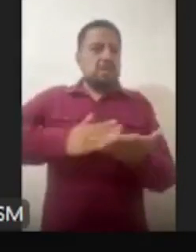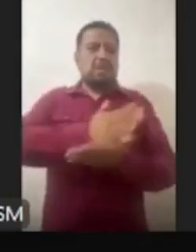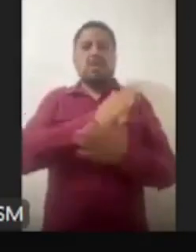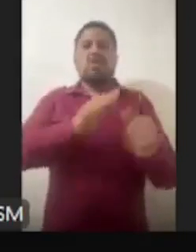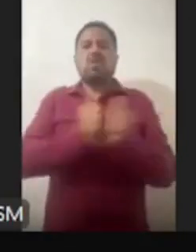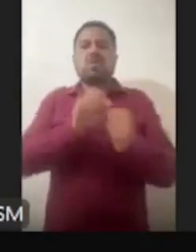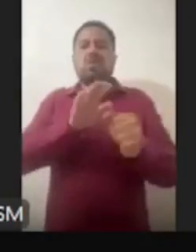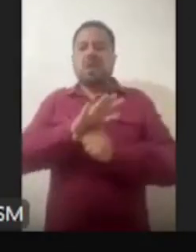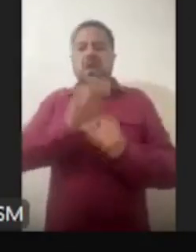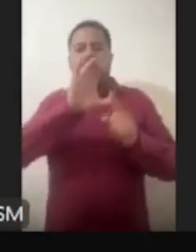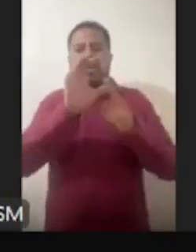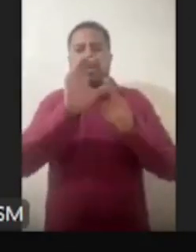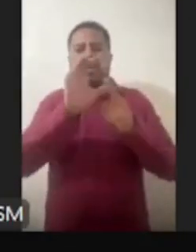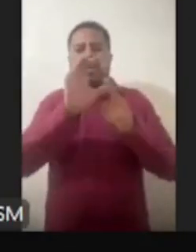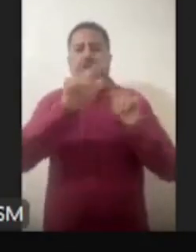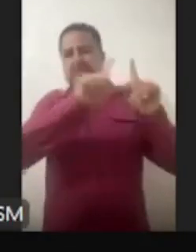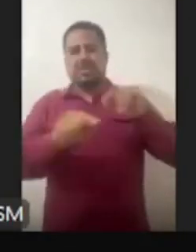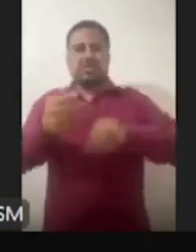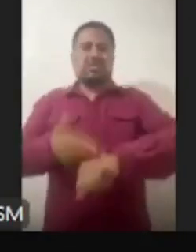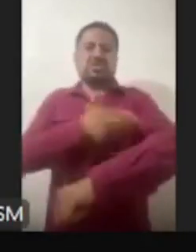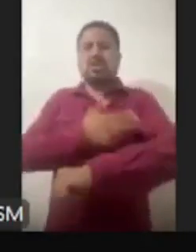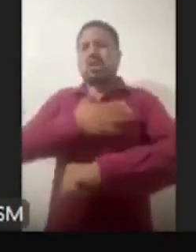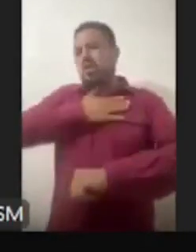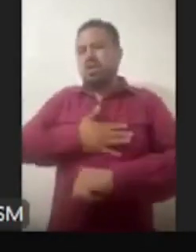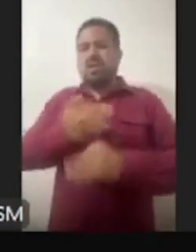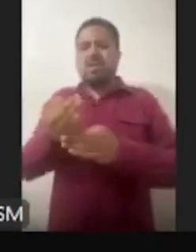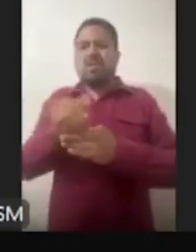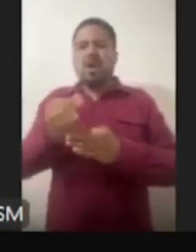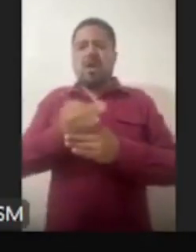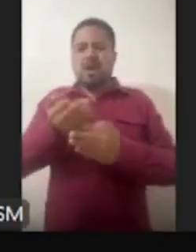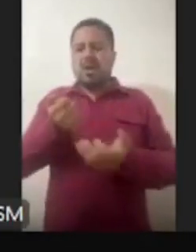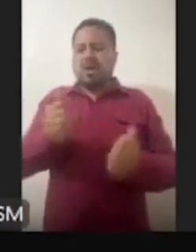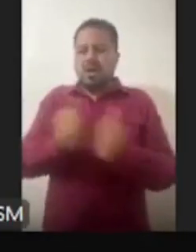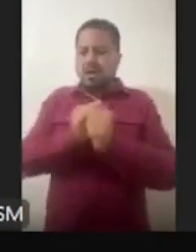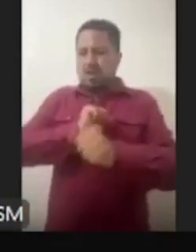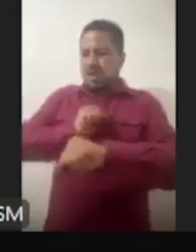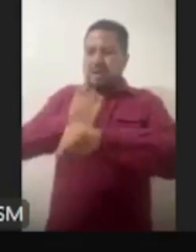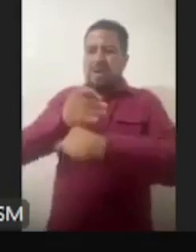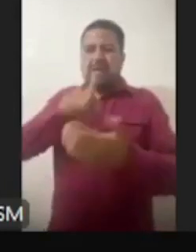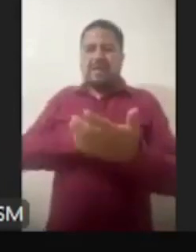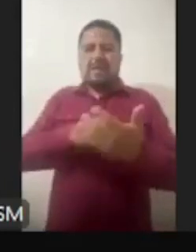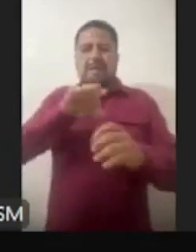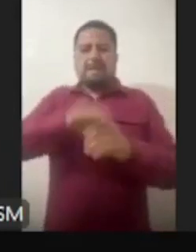Nacional de Honestidad y Justicia de Morena dentro del procedimiento sancionador electoral con número de expediente